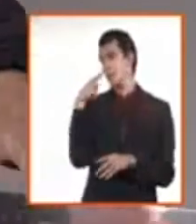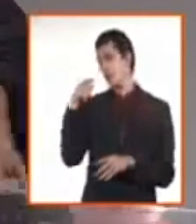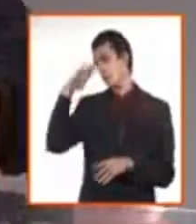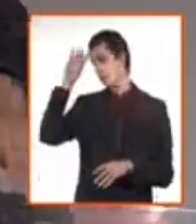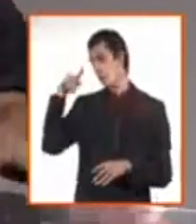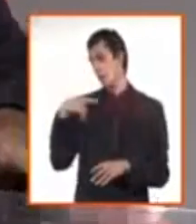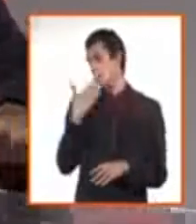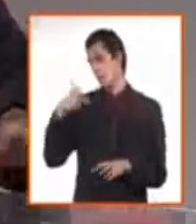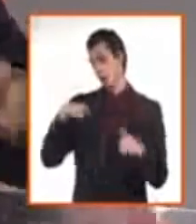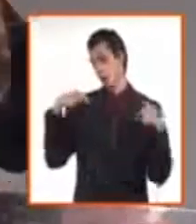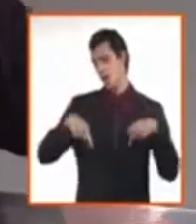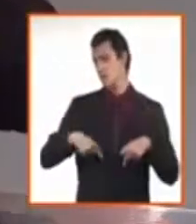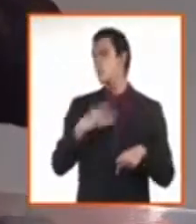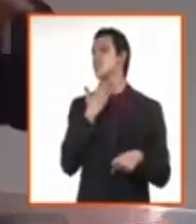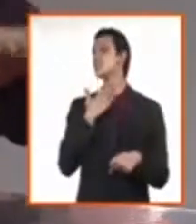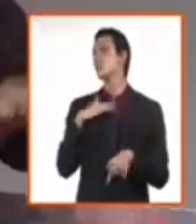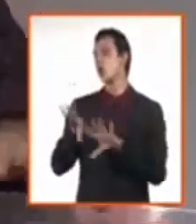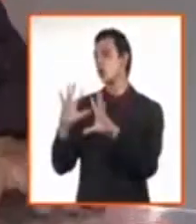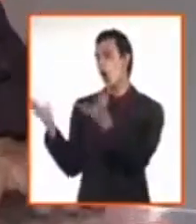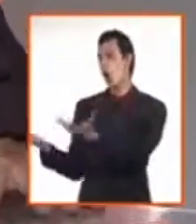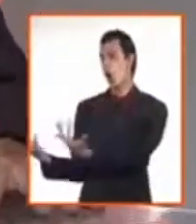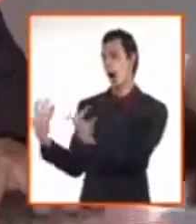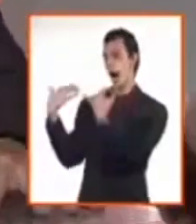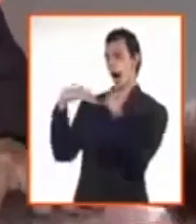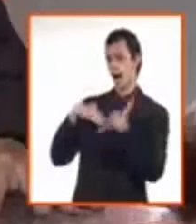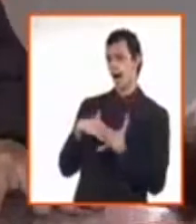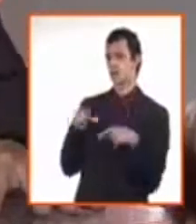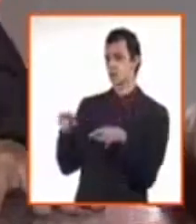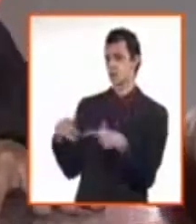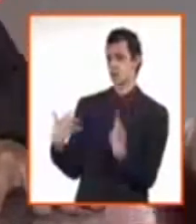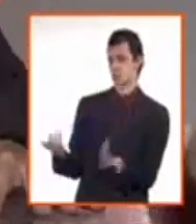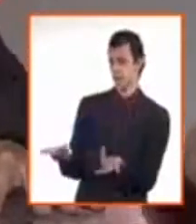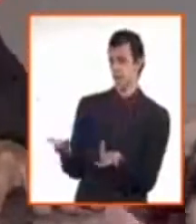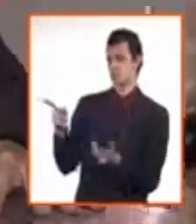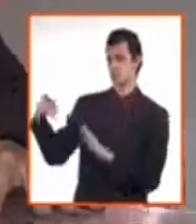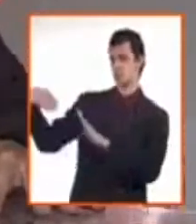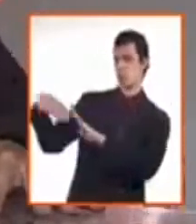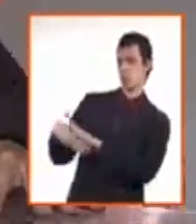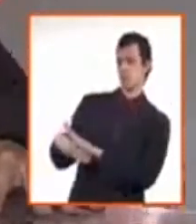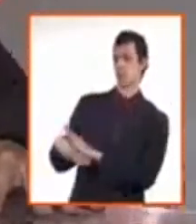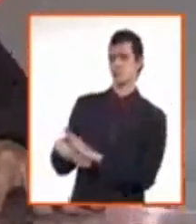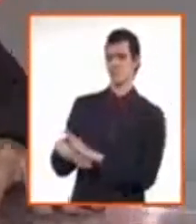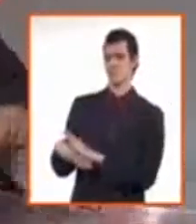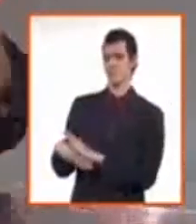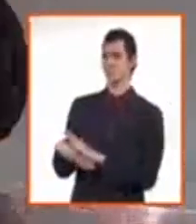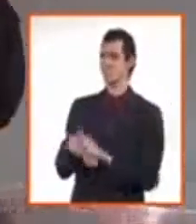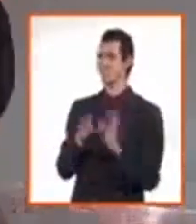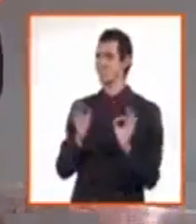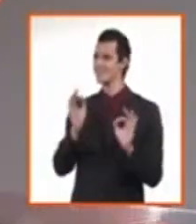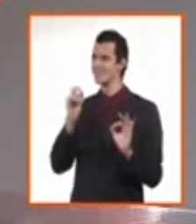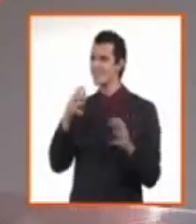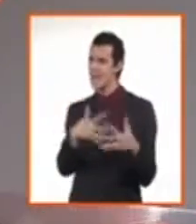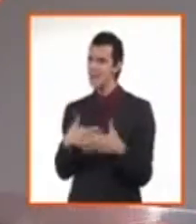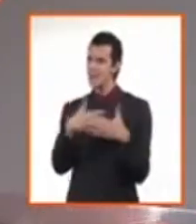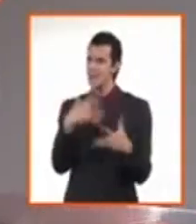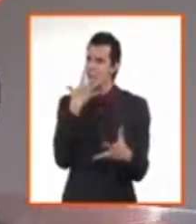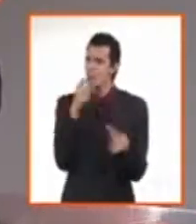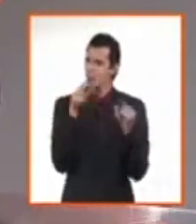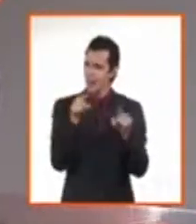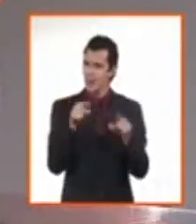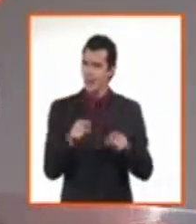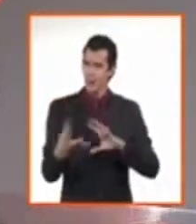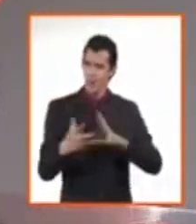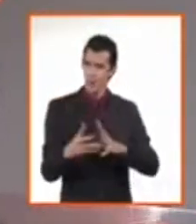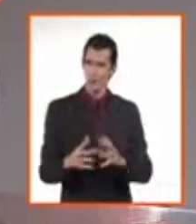tratan de asegurarse son los intereses no son una influencia y américa latina en ese sentido es importante para eeuu pero yo creo que el